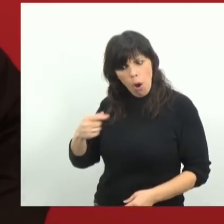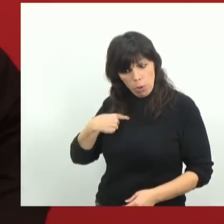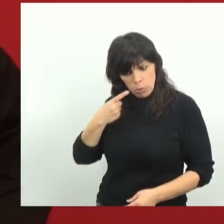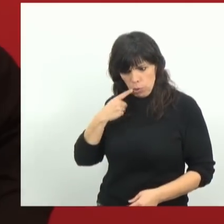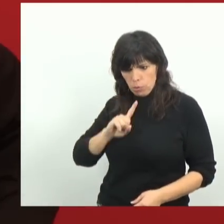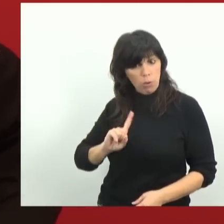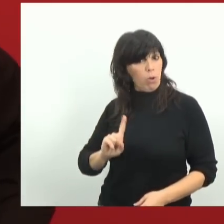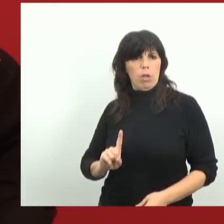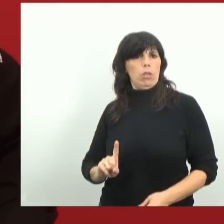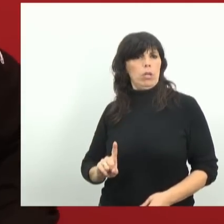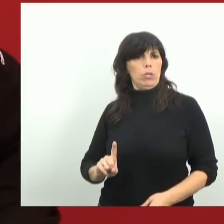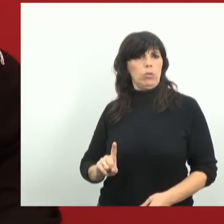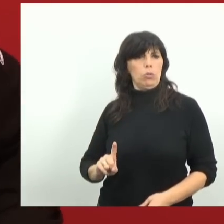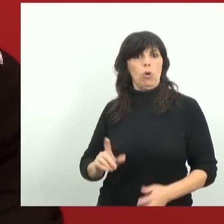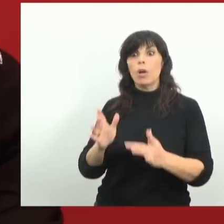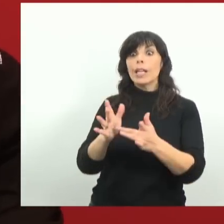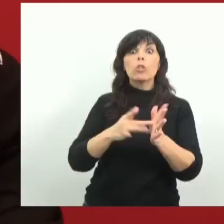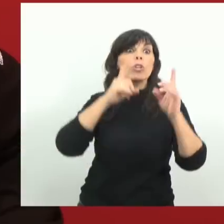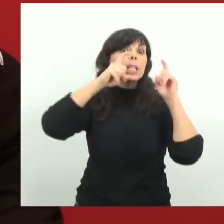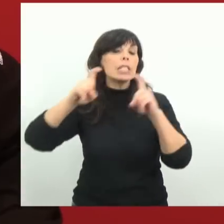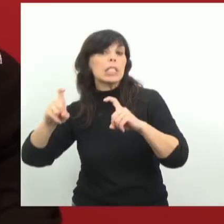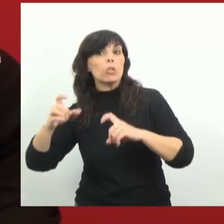Esa no es la enseñanza del Señor Jesucristo.